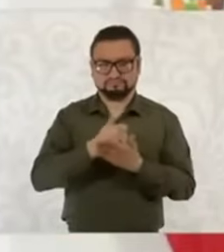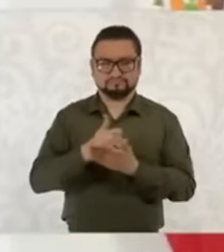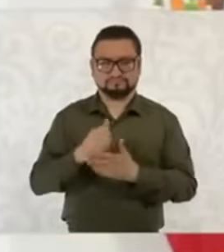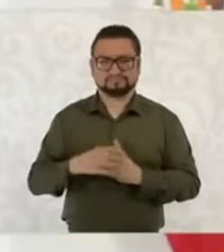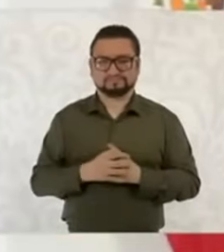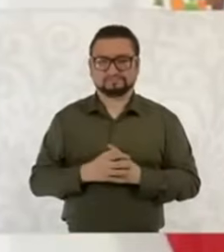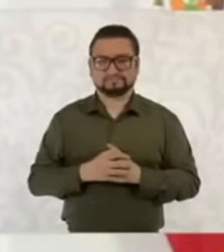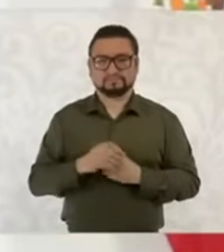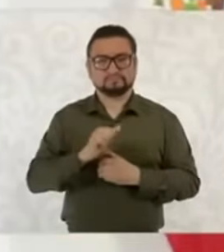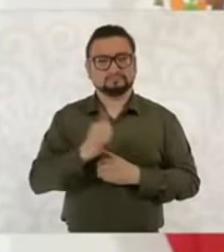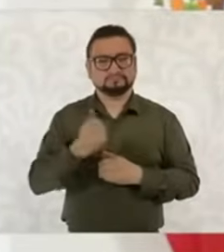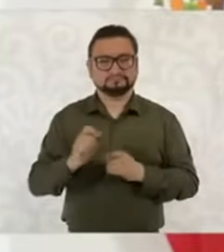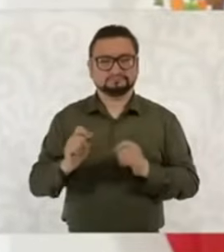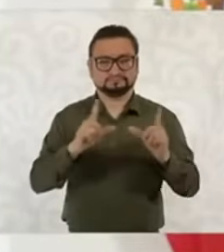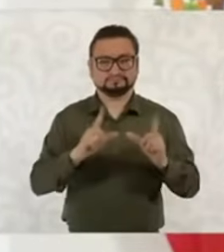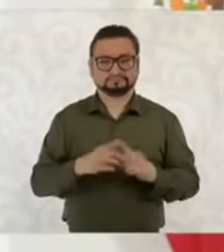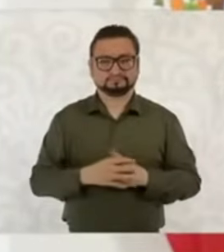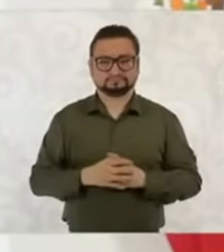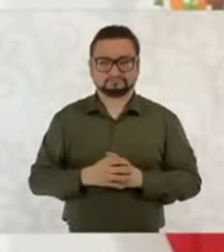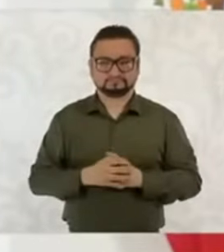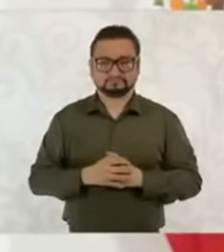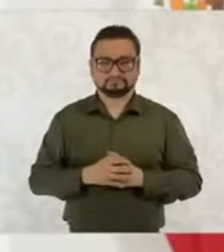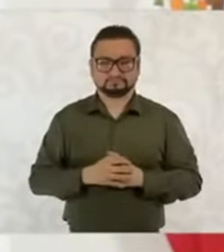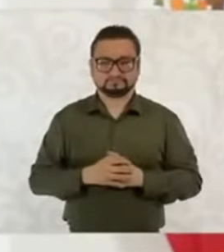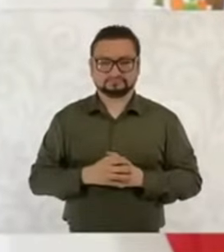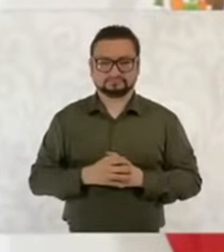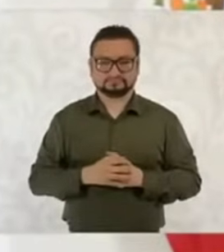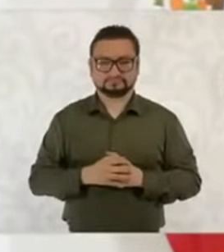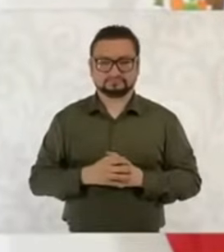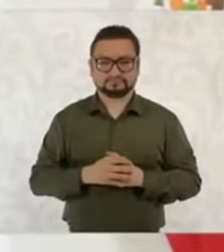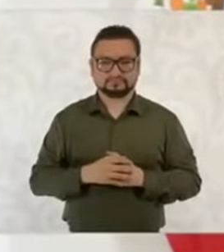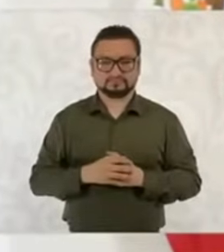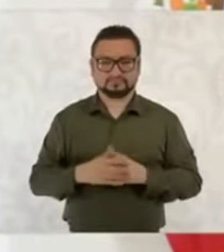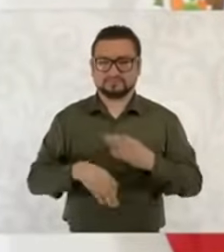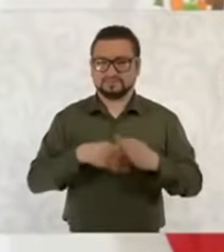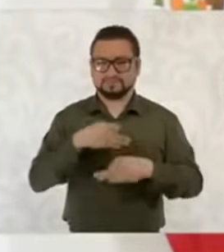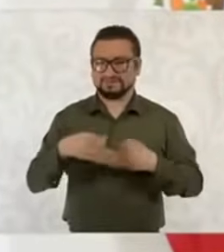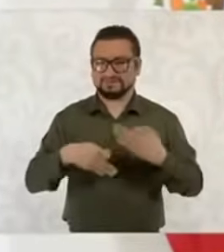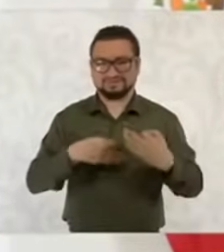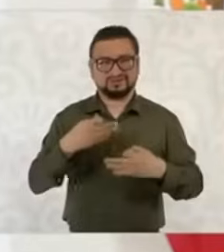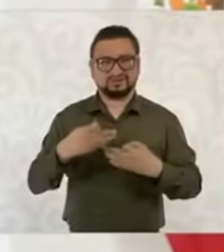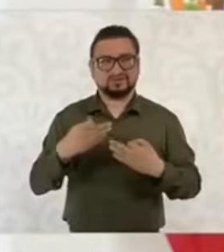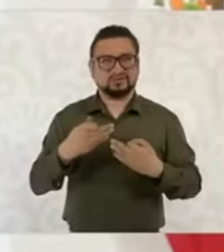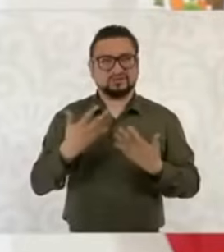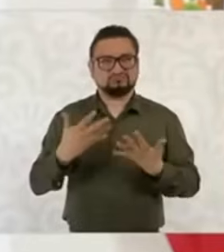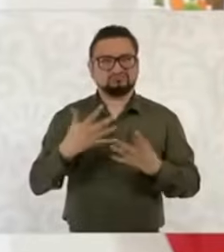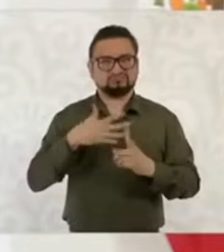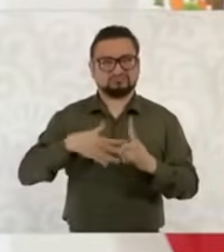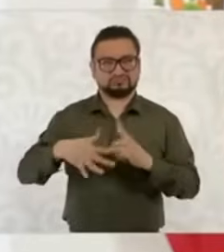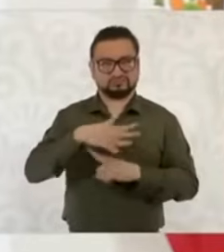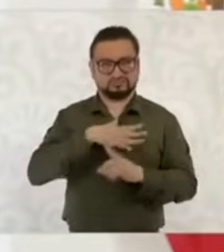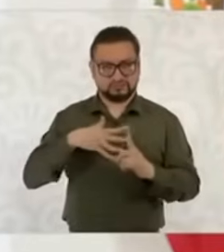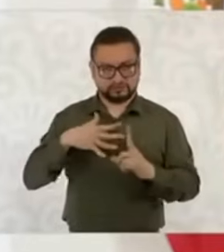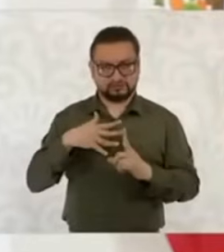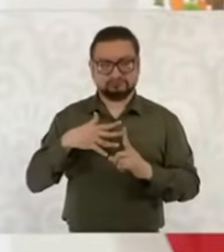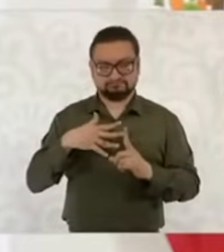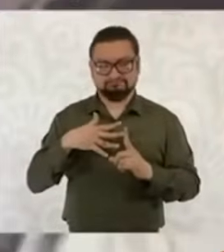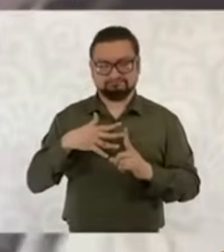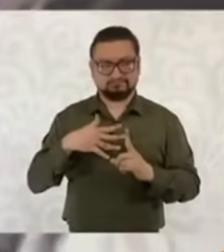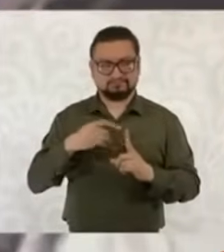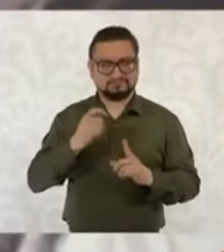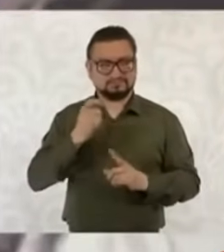La siguiente, por favor. Todo esto se da en un contexto en que